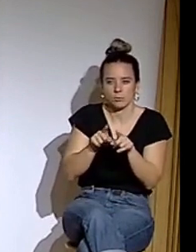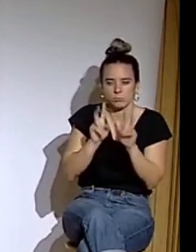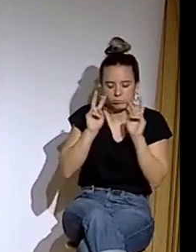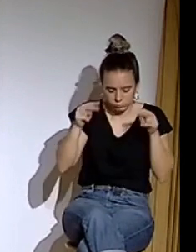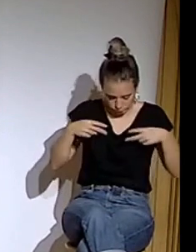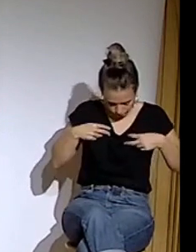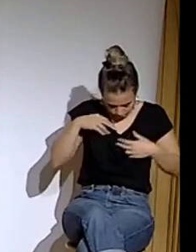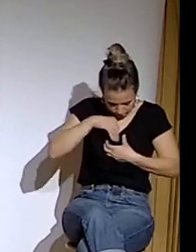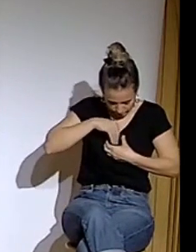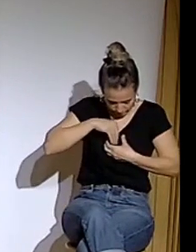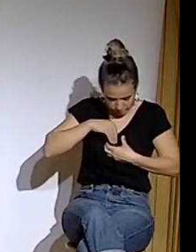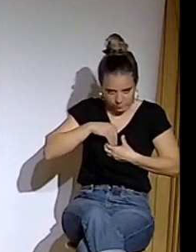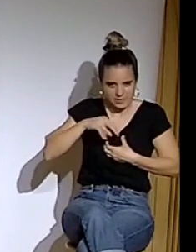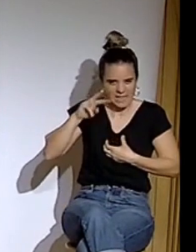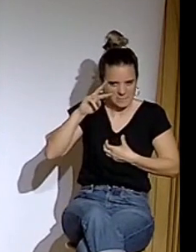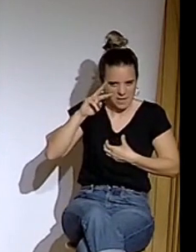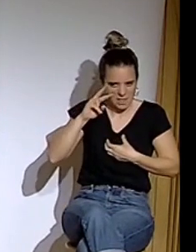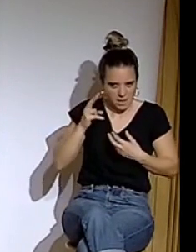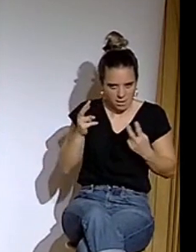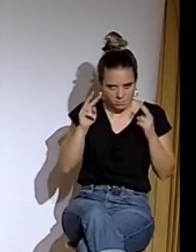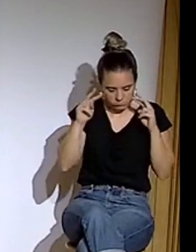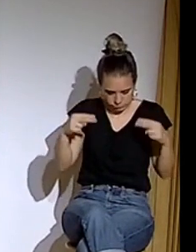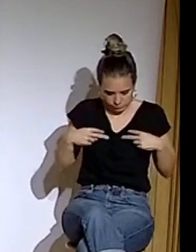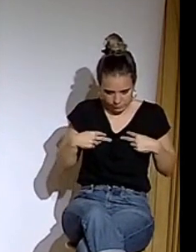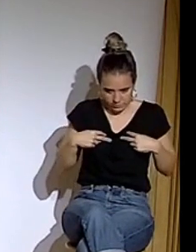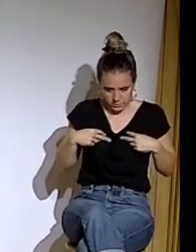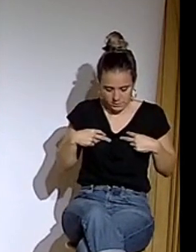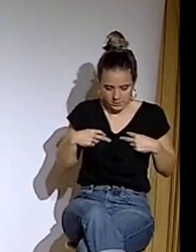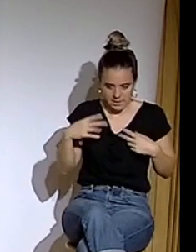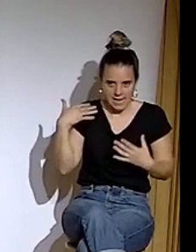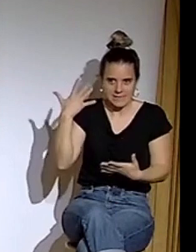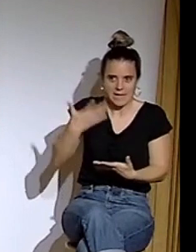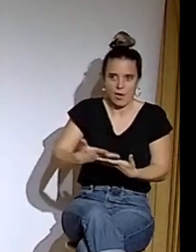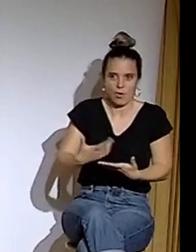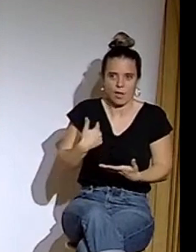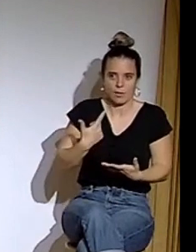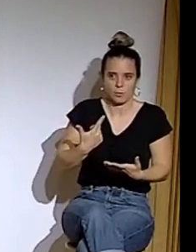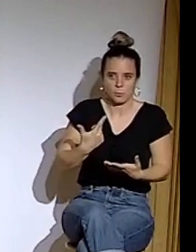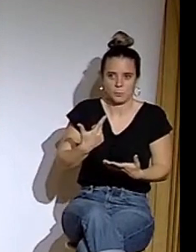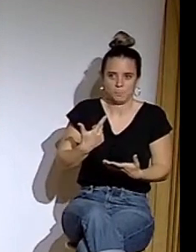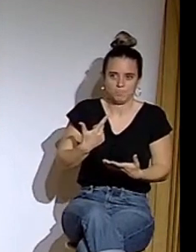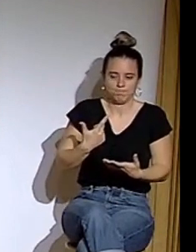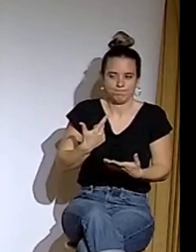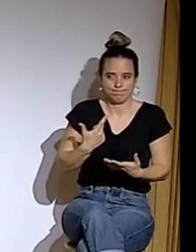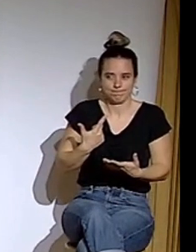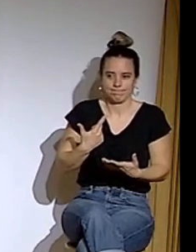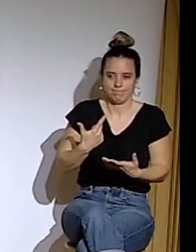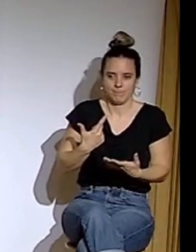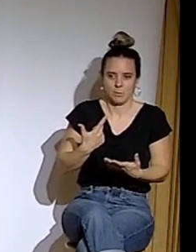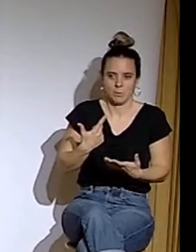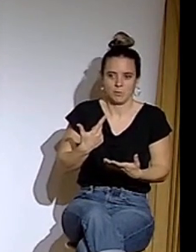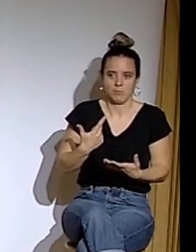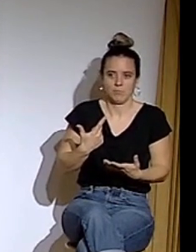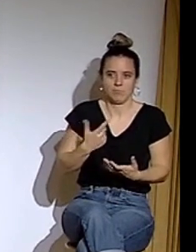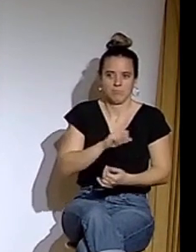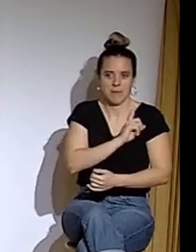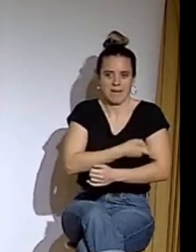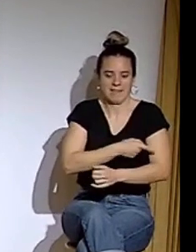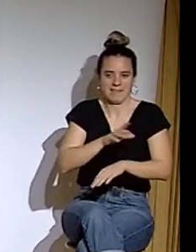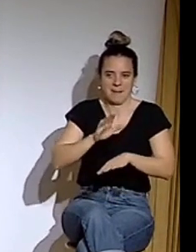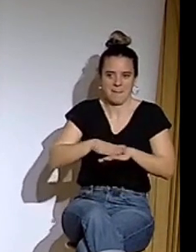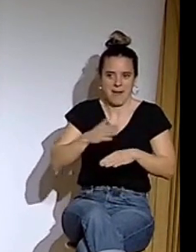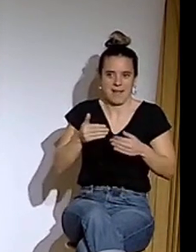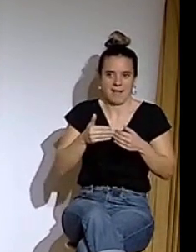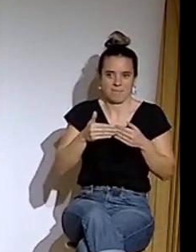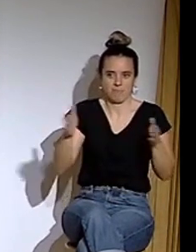entonces Bueno pues no me había atrevido hasta ahora como para a compartirlo así más públicamente imagino que me animaré a